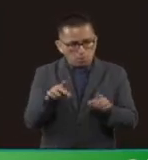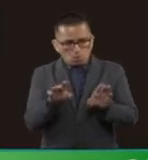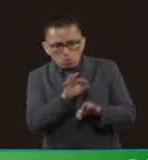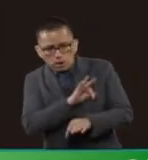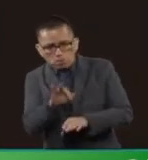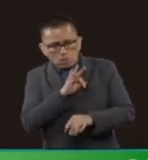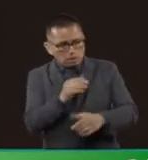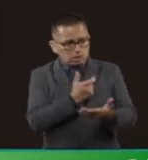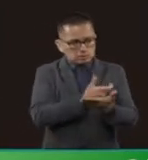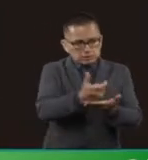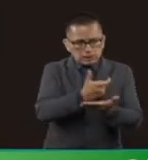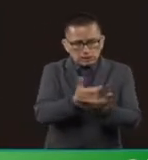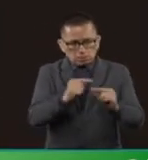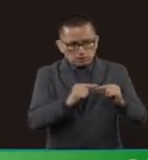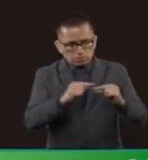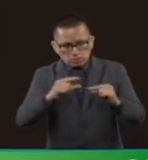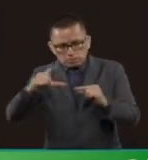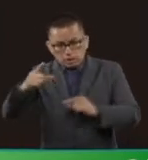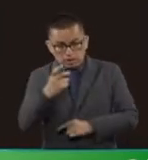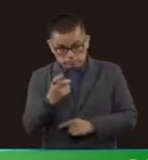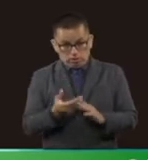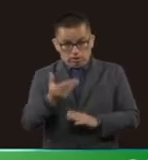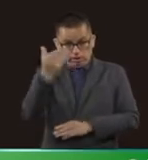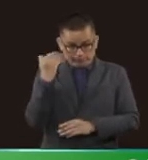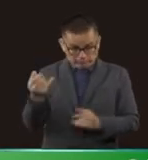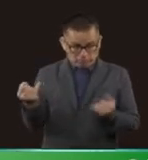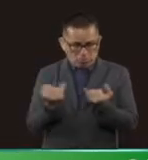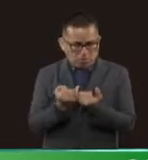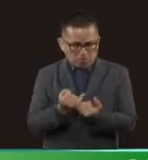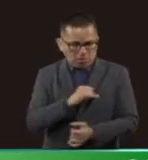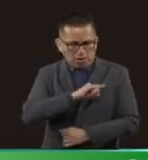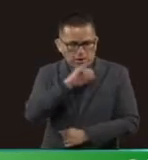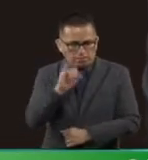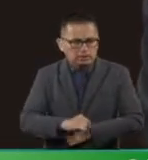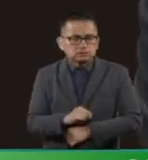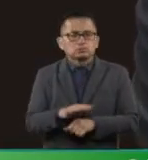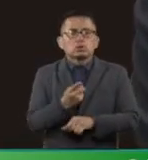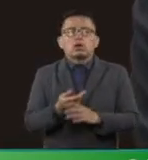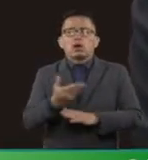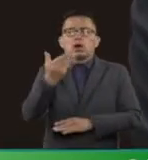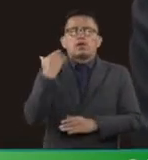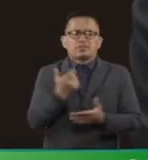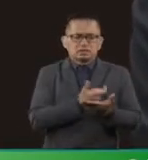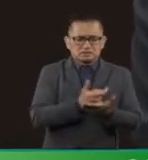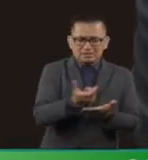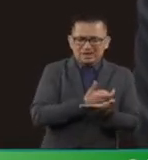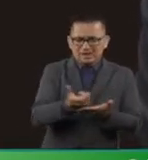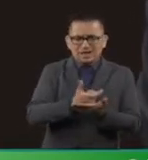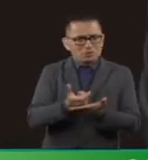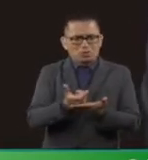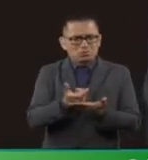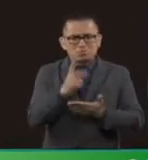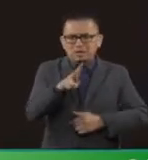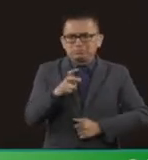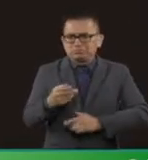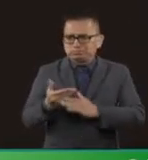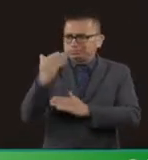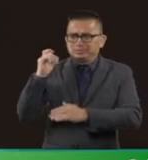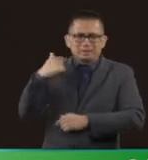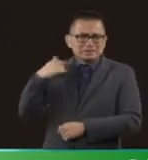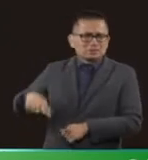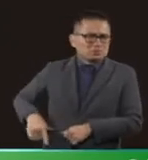recuperar el salario mínimo que había sido presa de las visiones más ortodoxas desde los